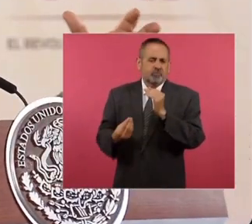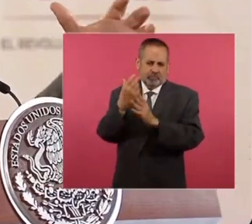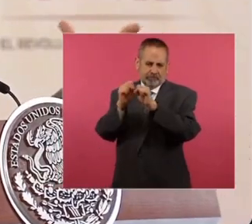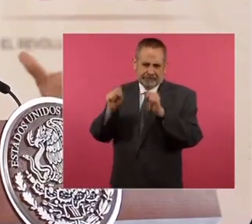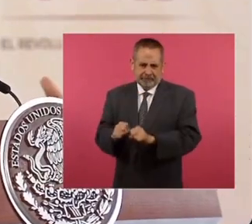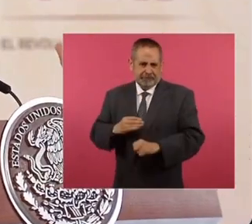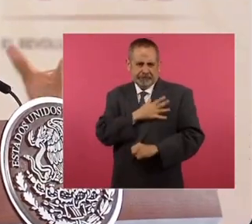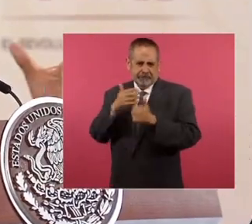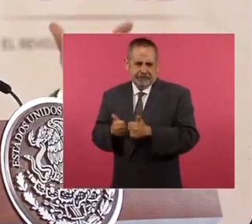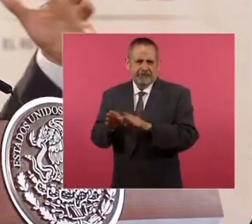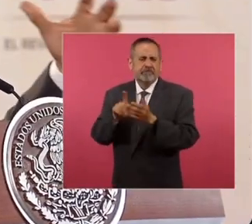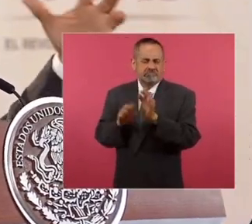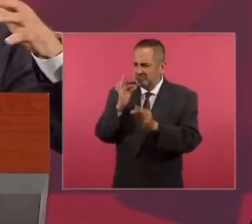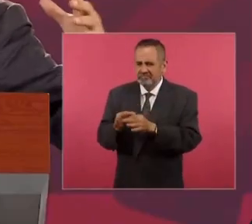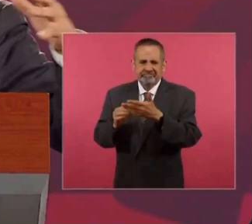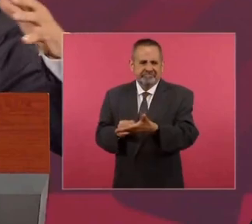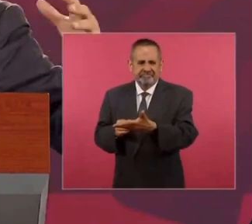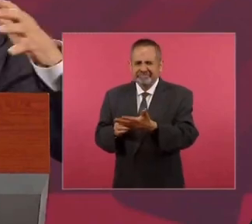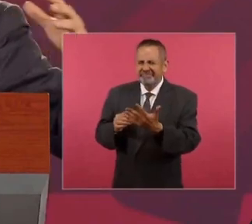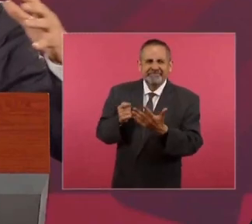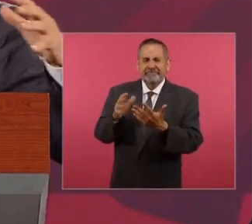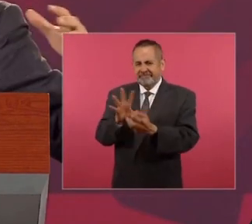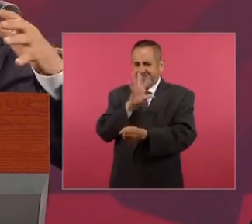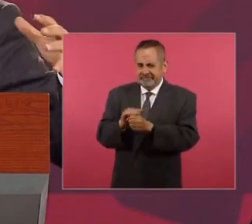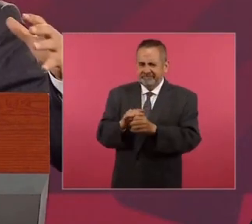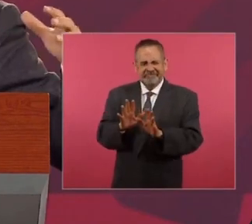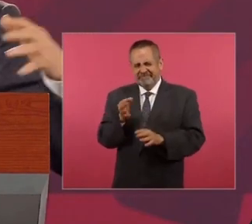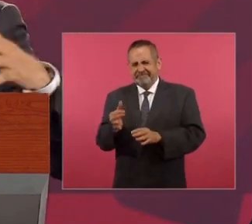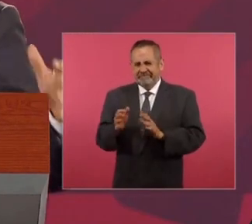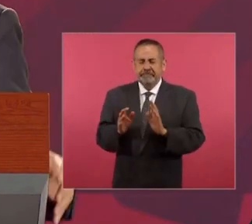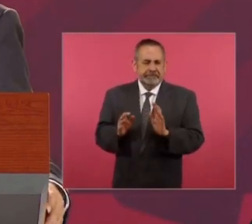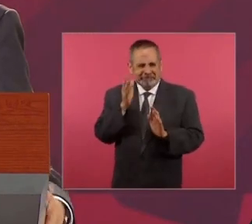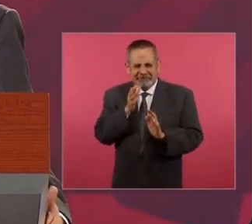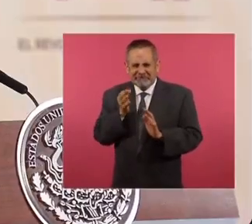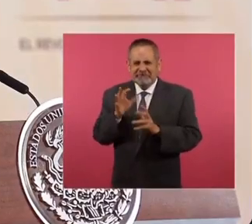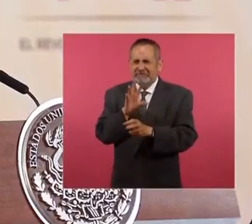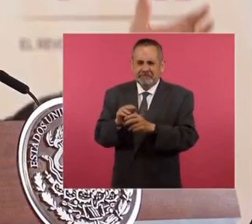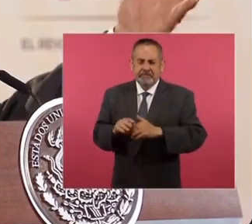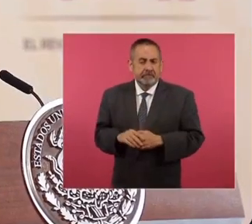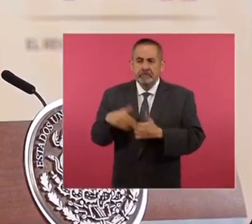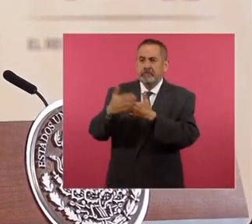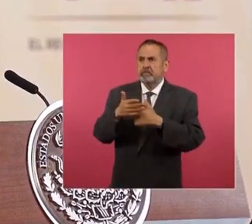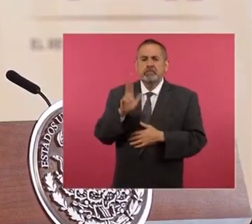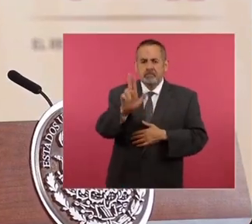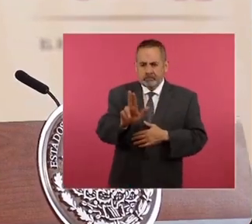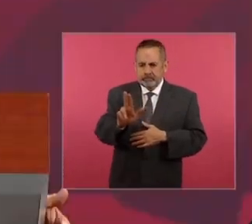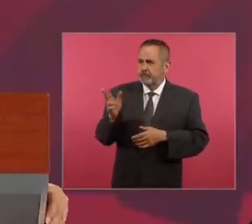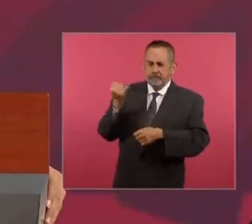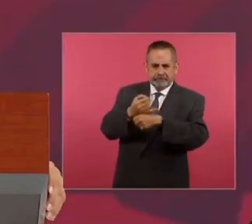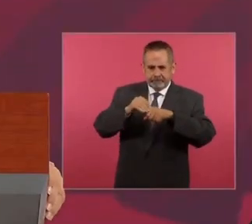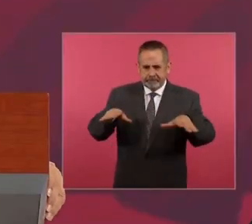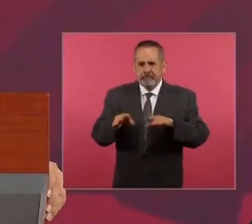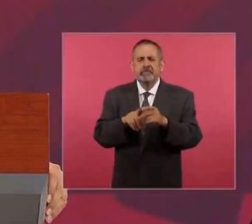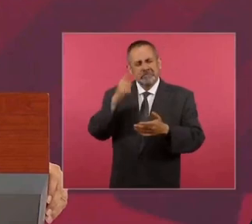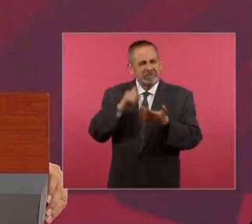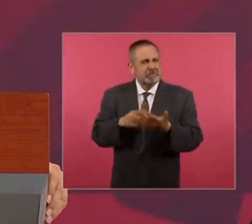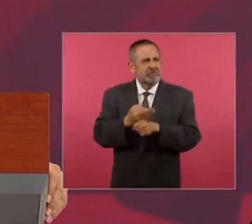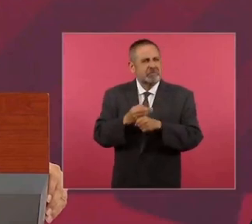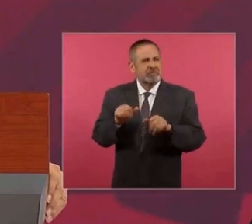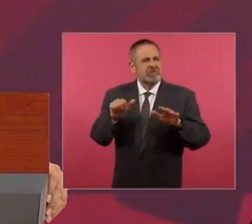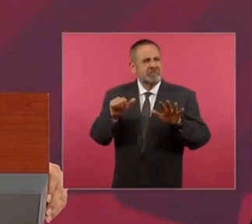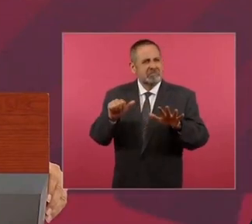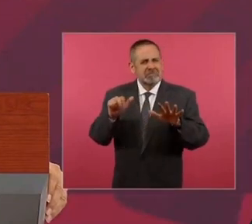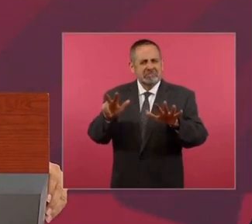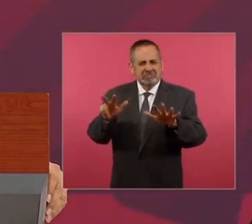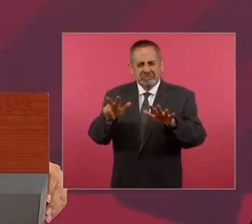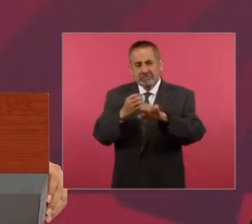sistema casi completo terminado ya nos va a informar el martes pero yo creo que ya tenemos como 16 18 estados